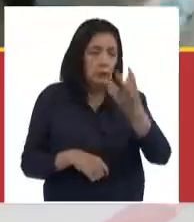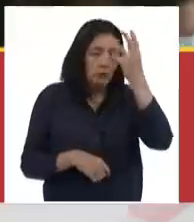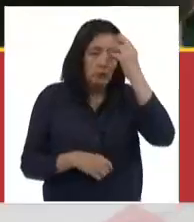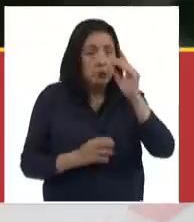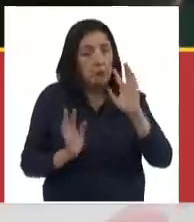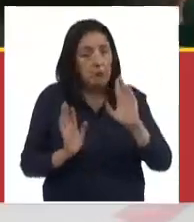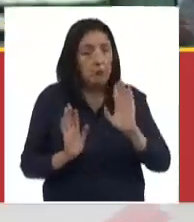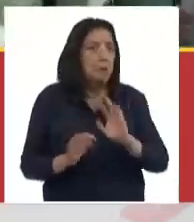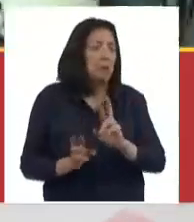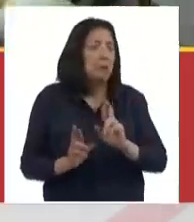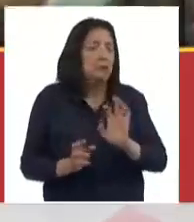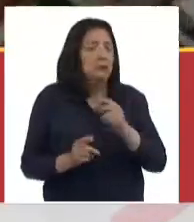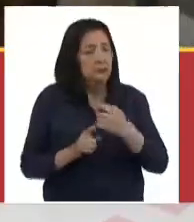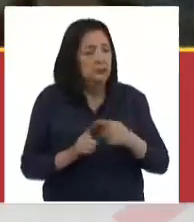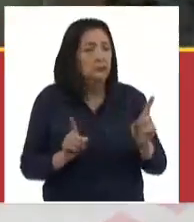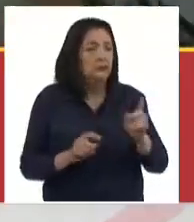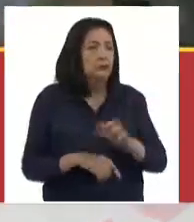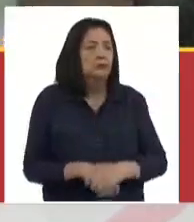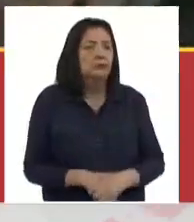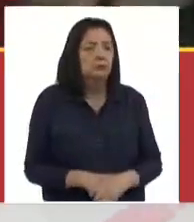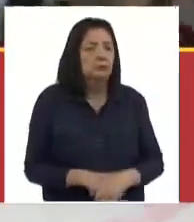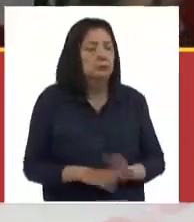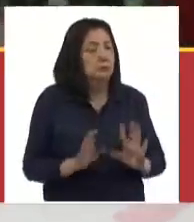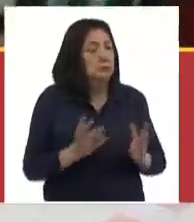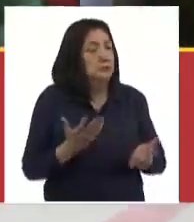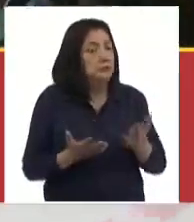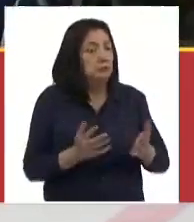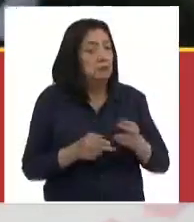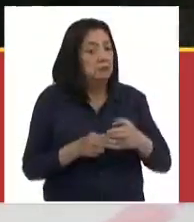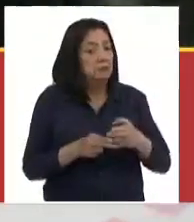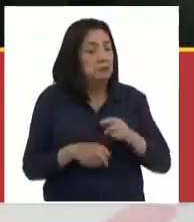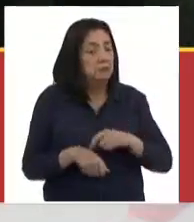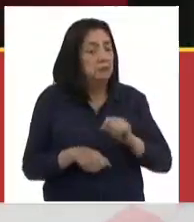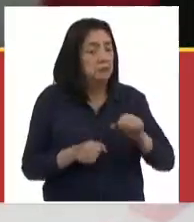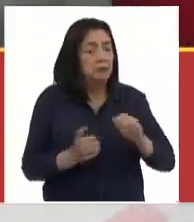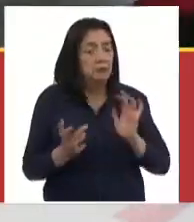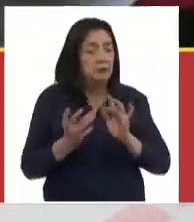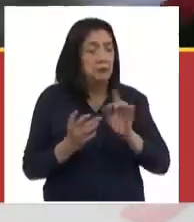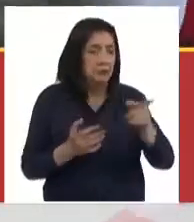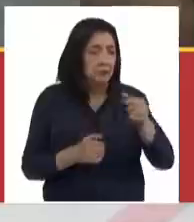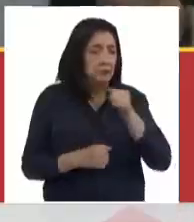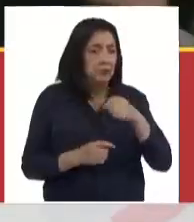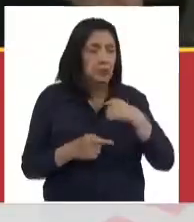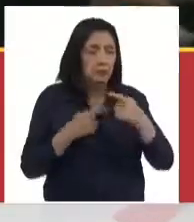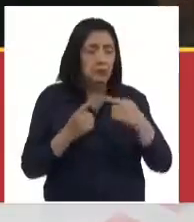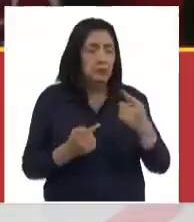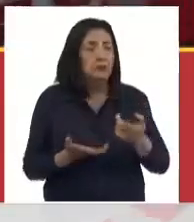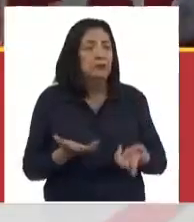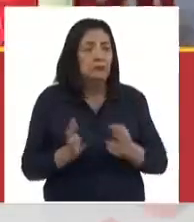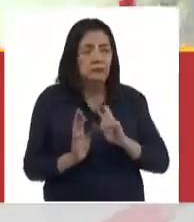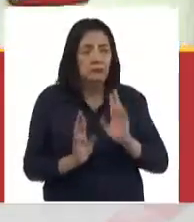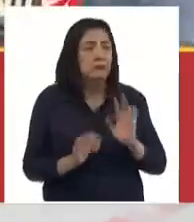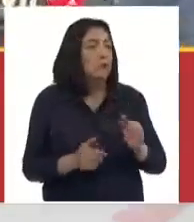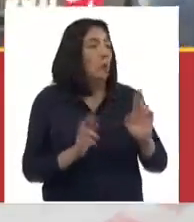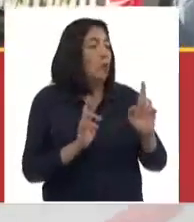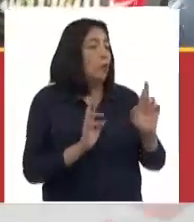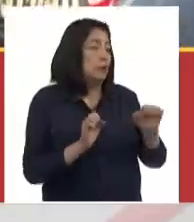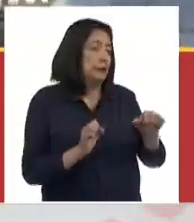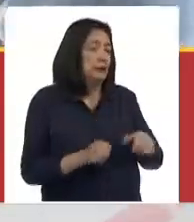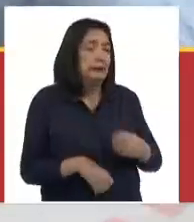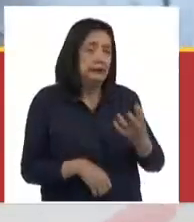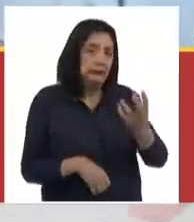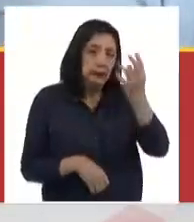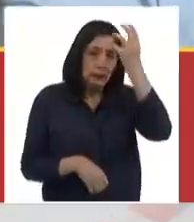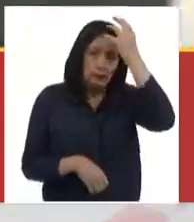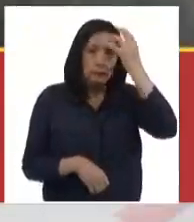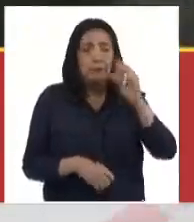sus ánimos sean distintos. Y seguramente en un momento nos contactaremos contigo para contarte cuáles fueron los resultados. Ojalá el señor Pedro